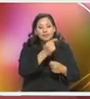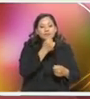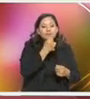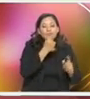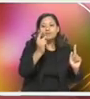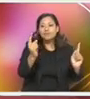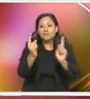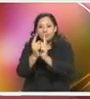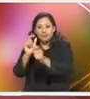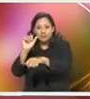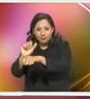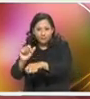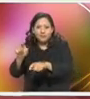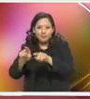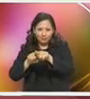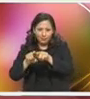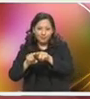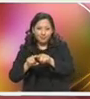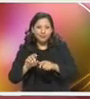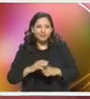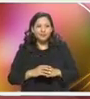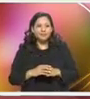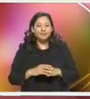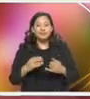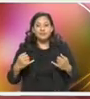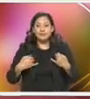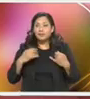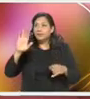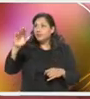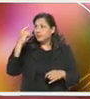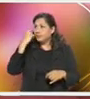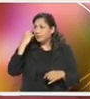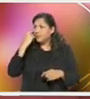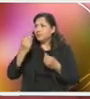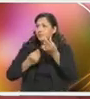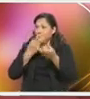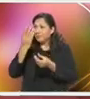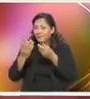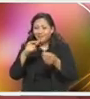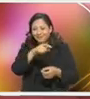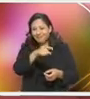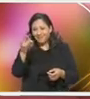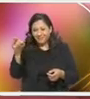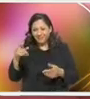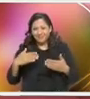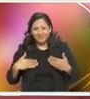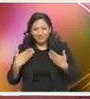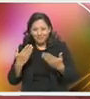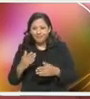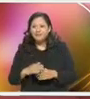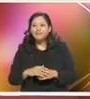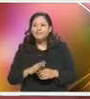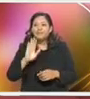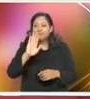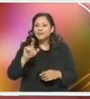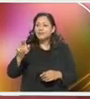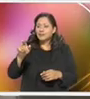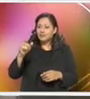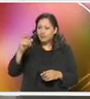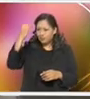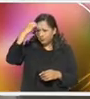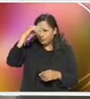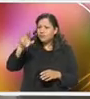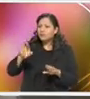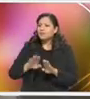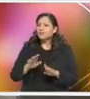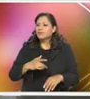chiquitos, sí integrar a los adolescentes y decirles, oye, está pasando esto, hacerles entender que nos interesa su opinión,